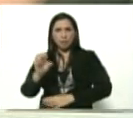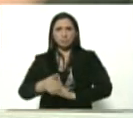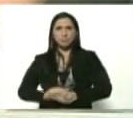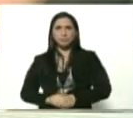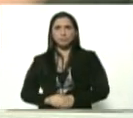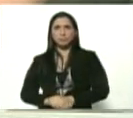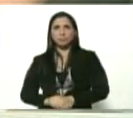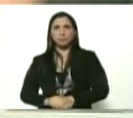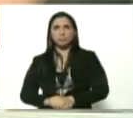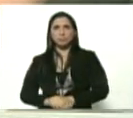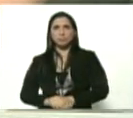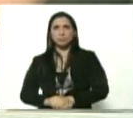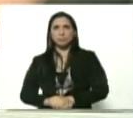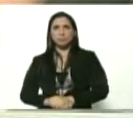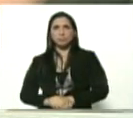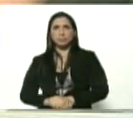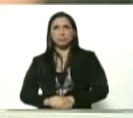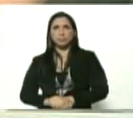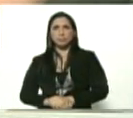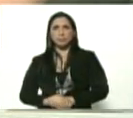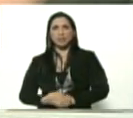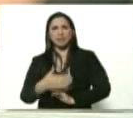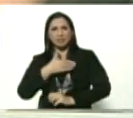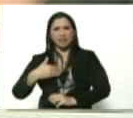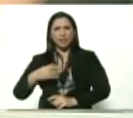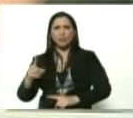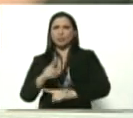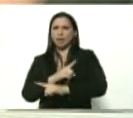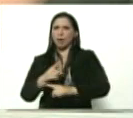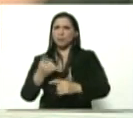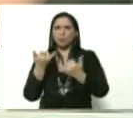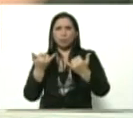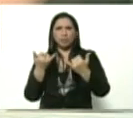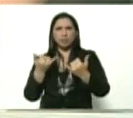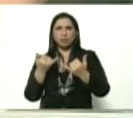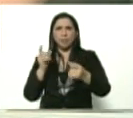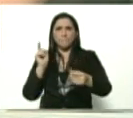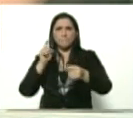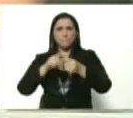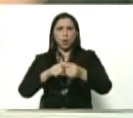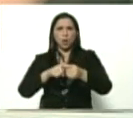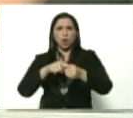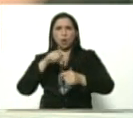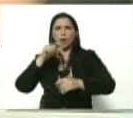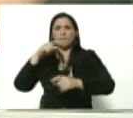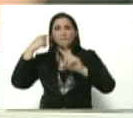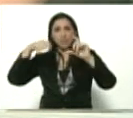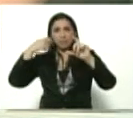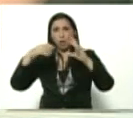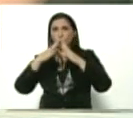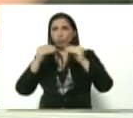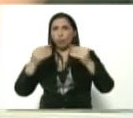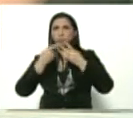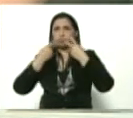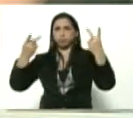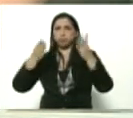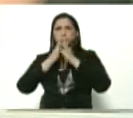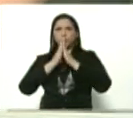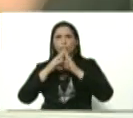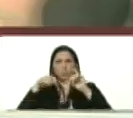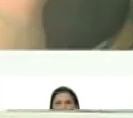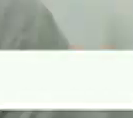Quiero de manera inmediata colgar este video en todas mis redes sociales para que se difunda. Adelante,